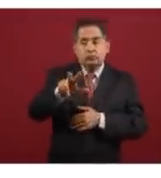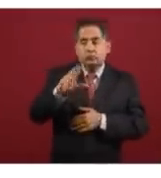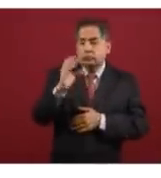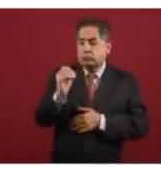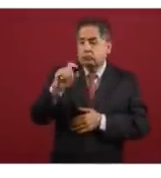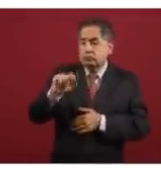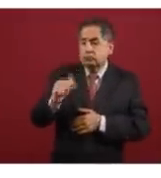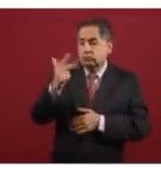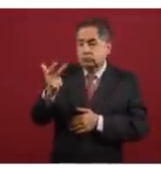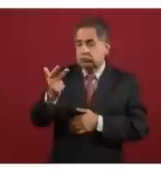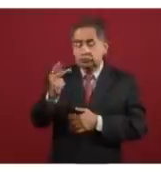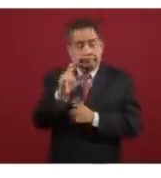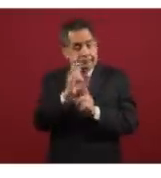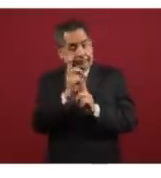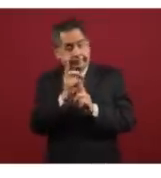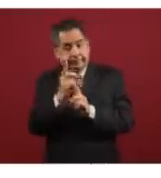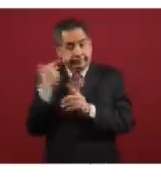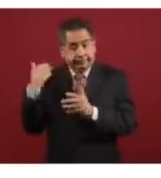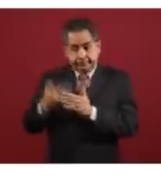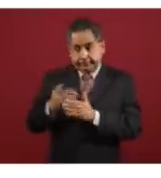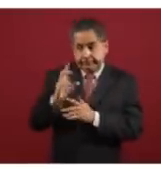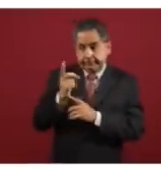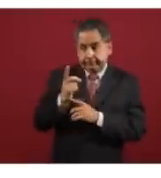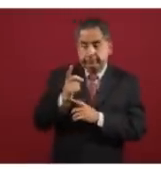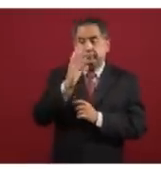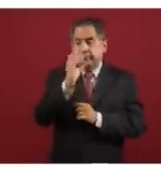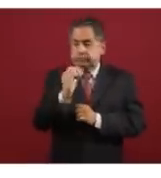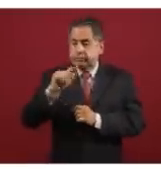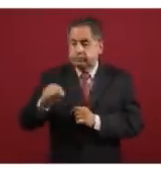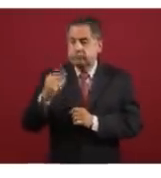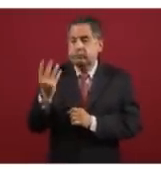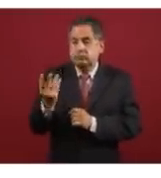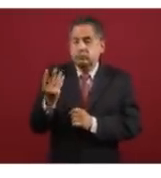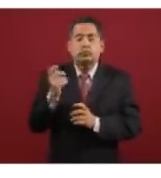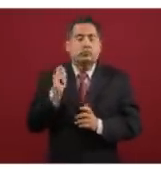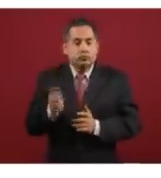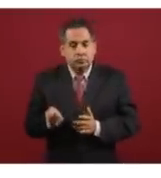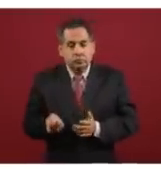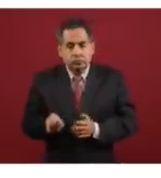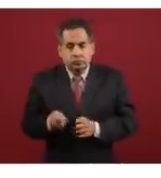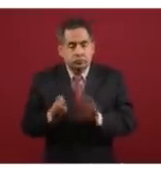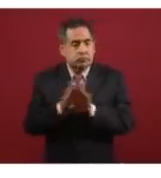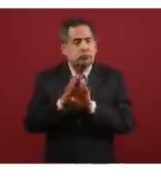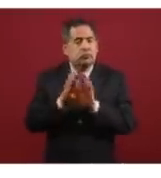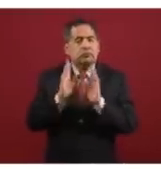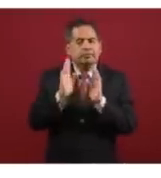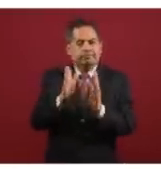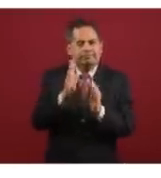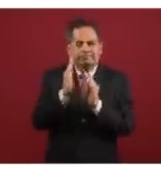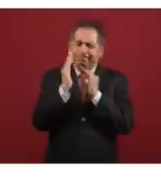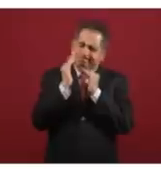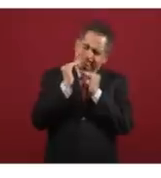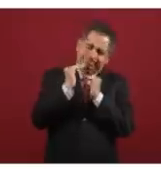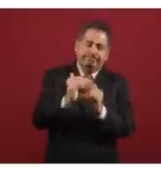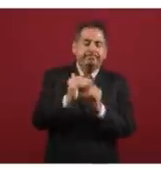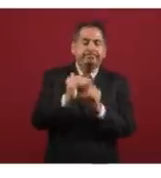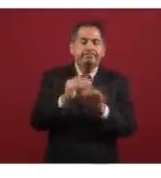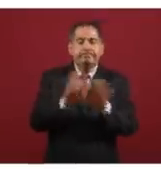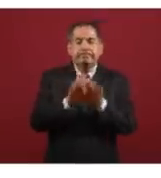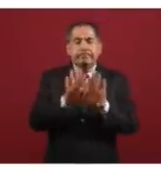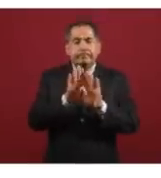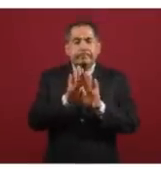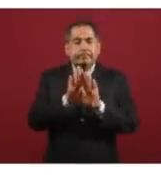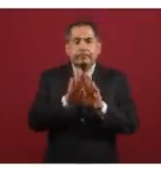0.8 y de diciembre a la fecha es 0.4. Es decir, hemos logrado un punto